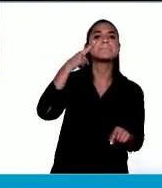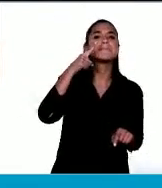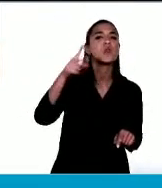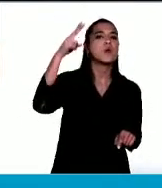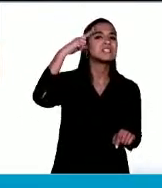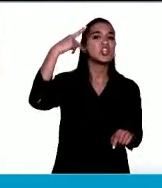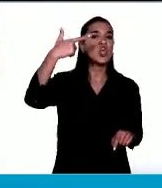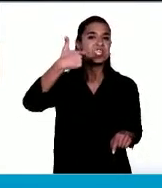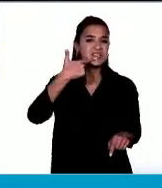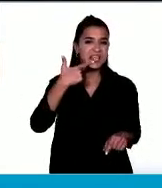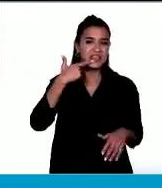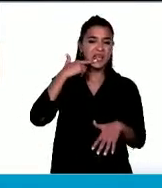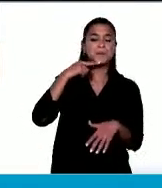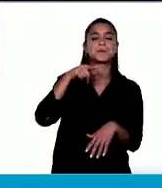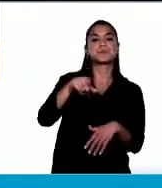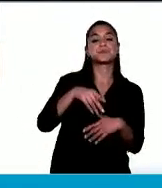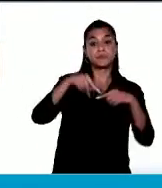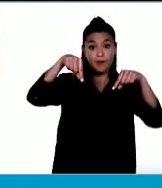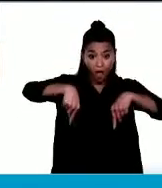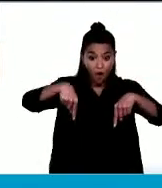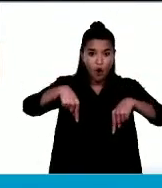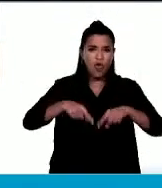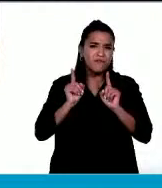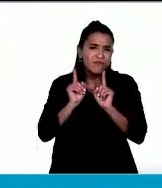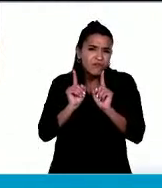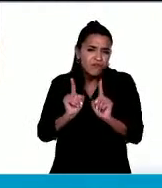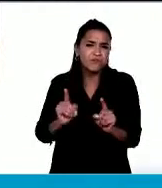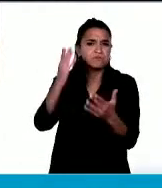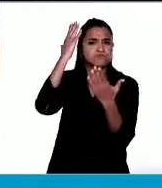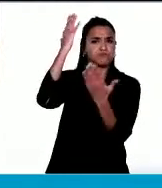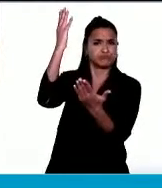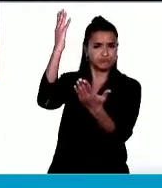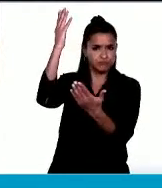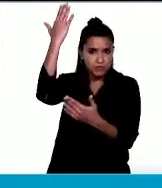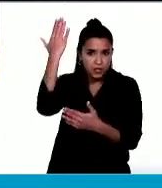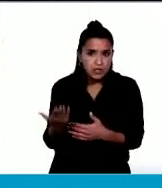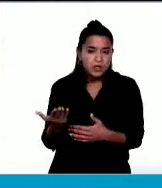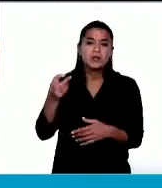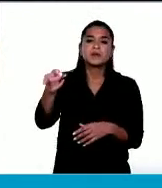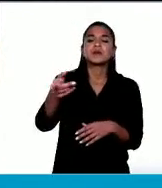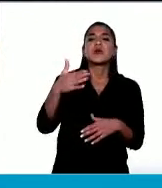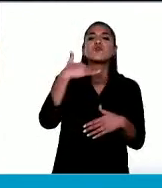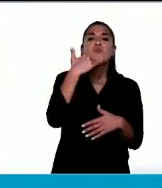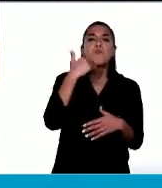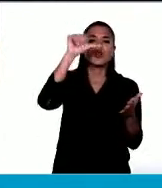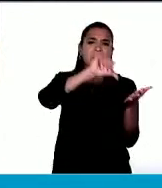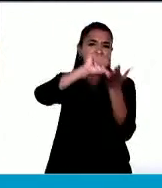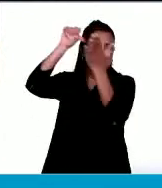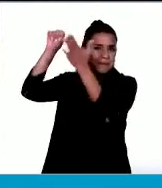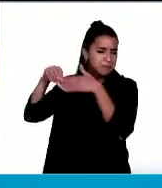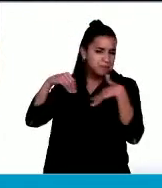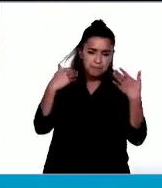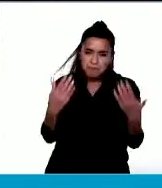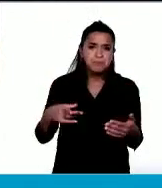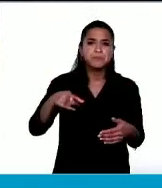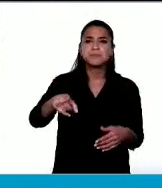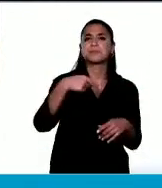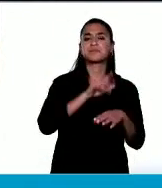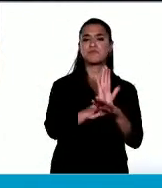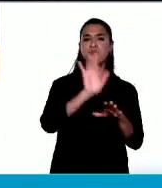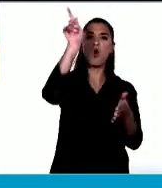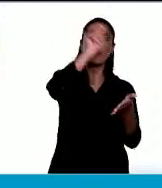1917, perdura en la actualidad como una figura reconocida, atravesando las fronteras, retomada por la historia y la